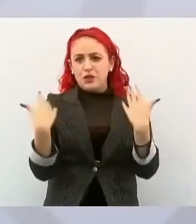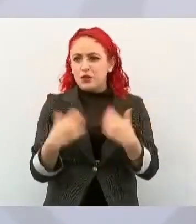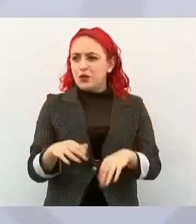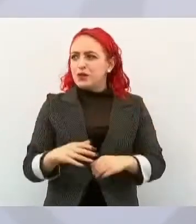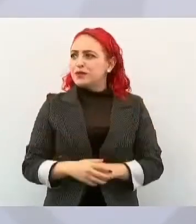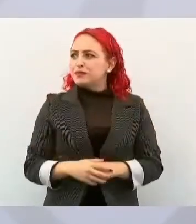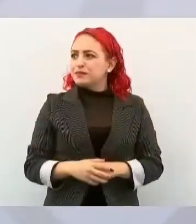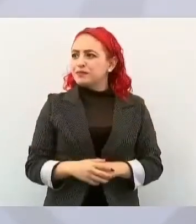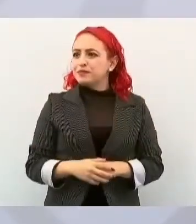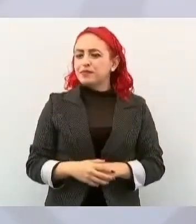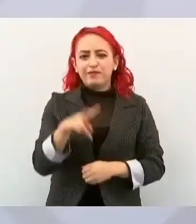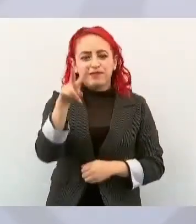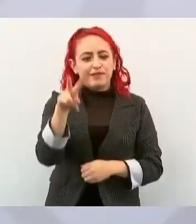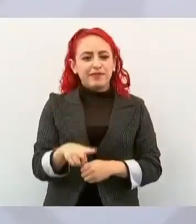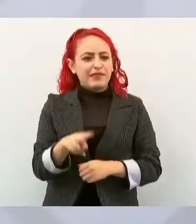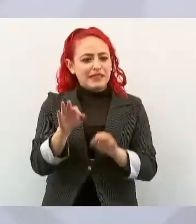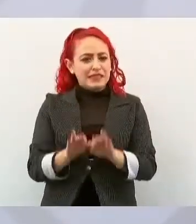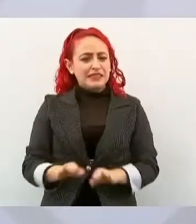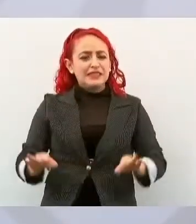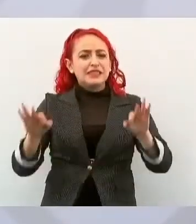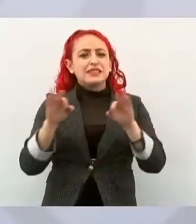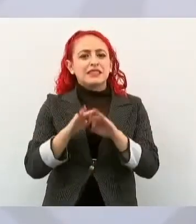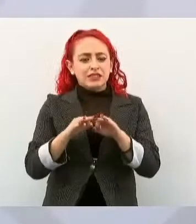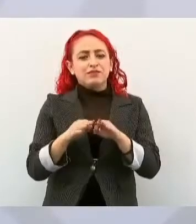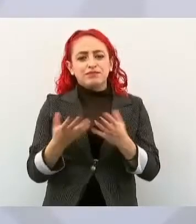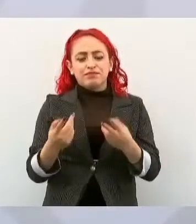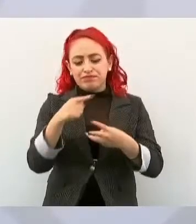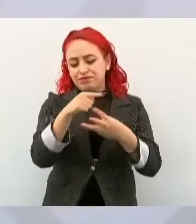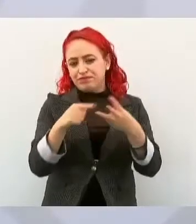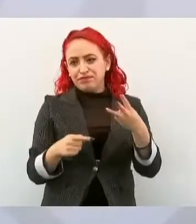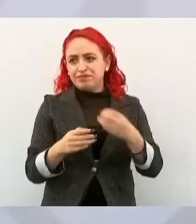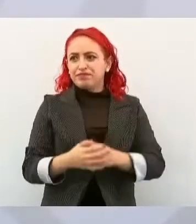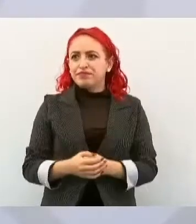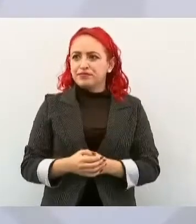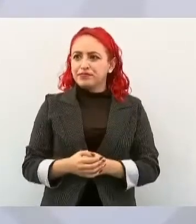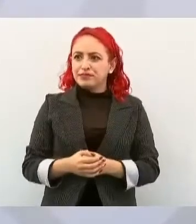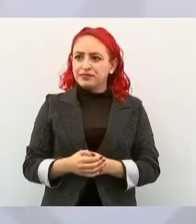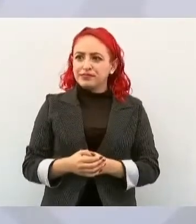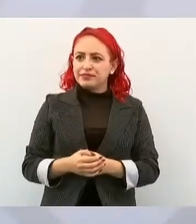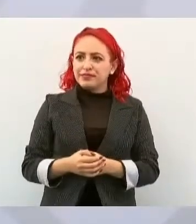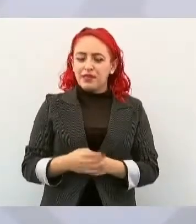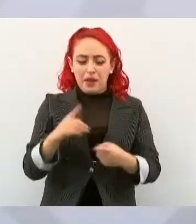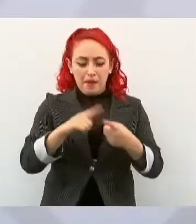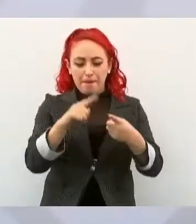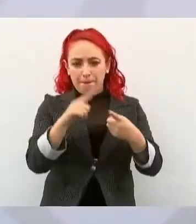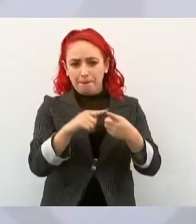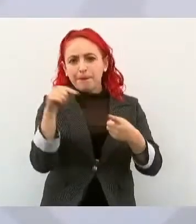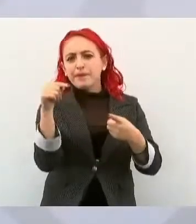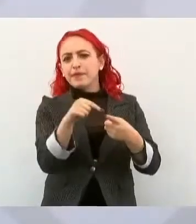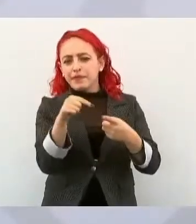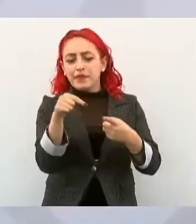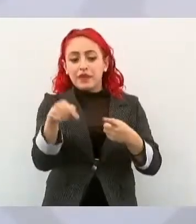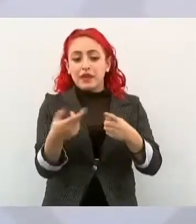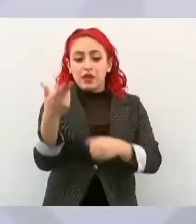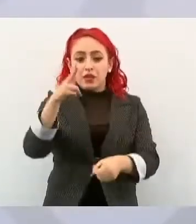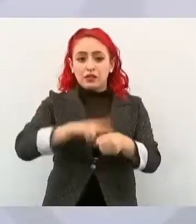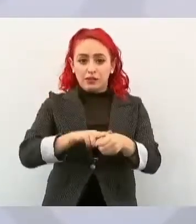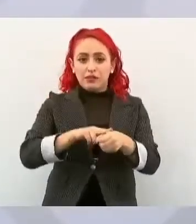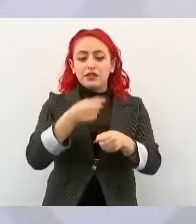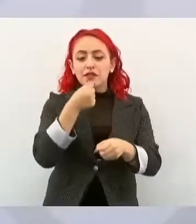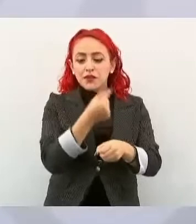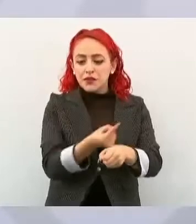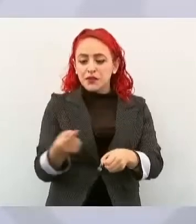sido verdaderamente excepcionales. Primero, porque este hospital Eva